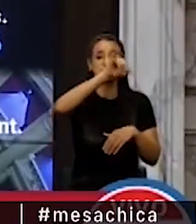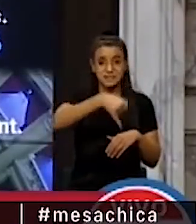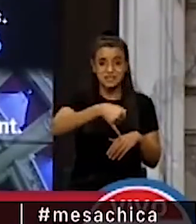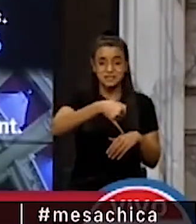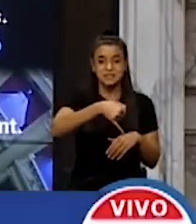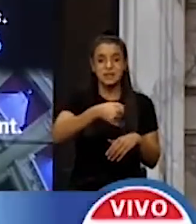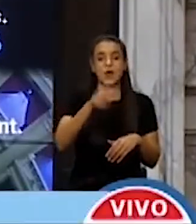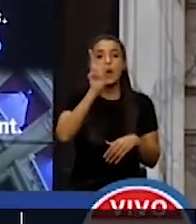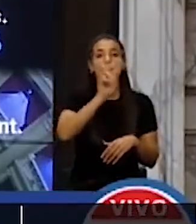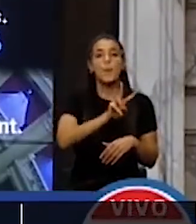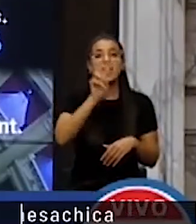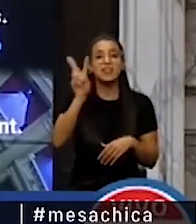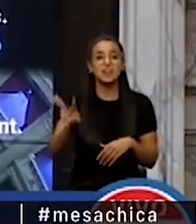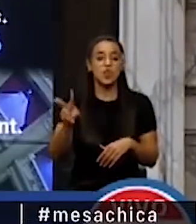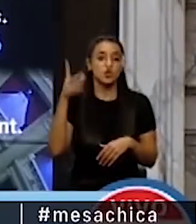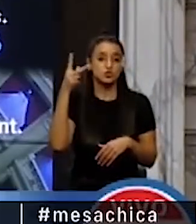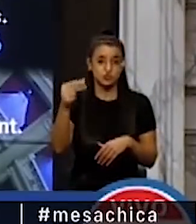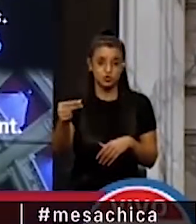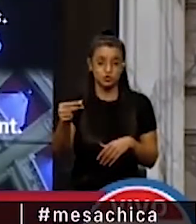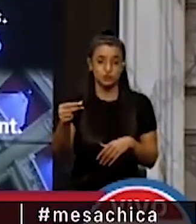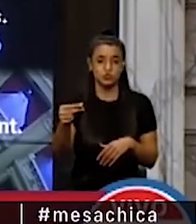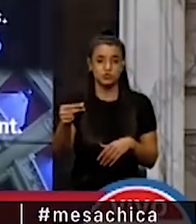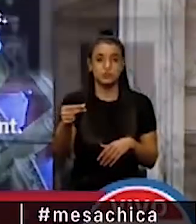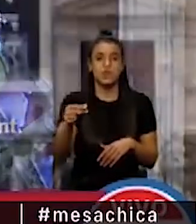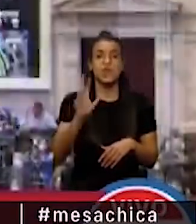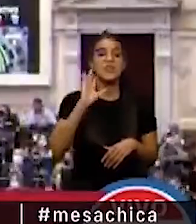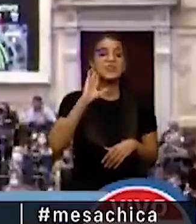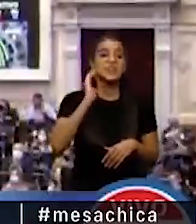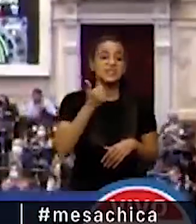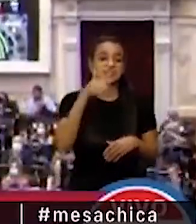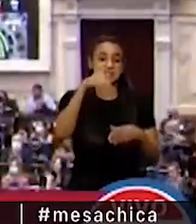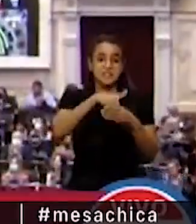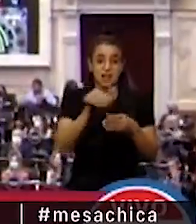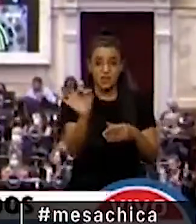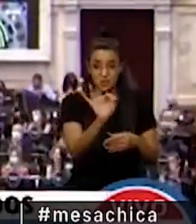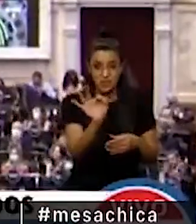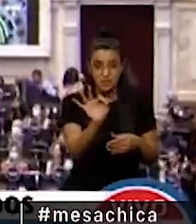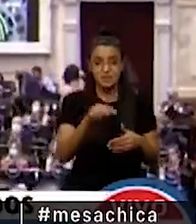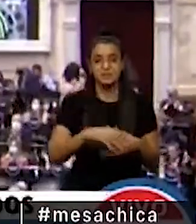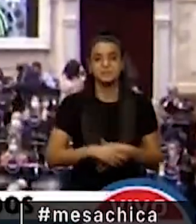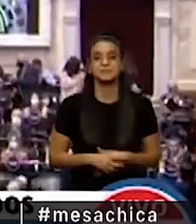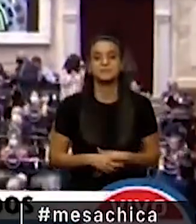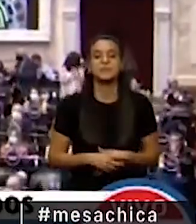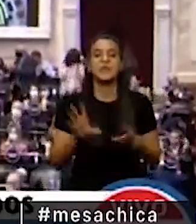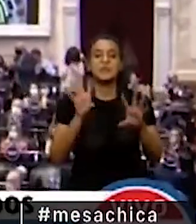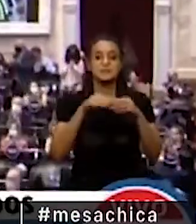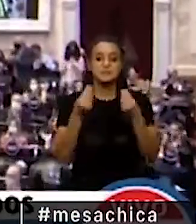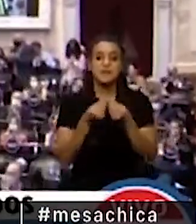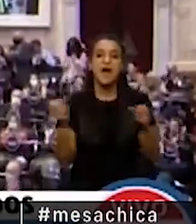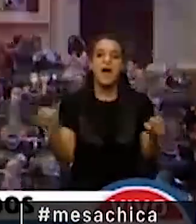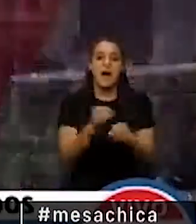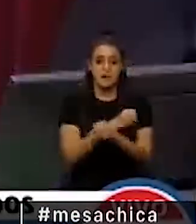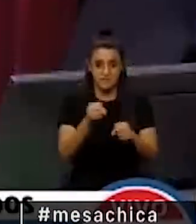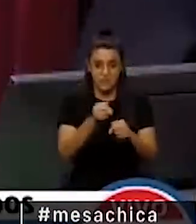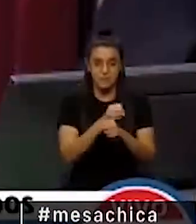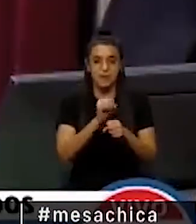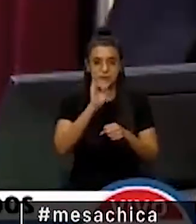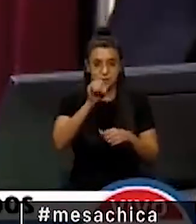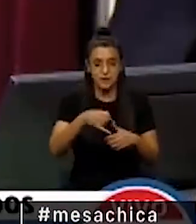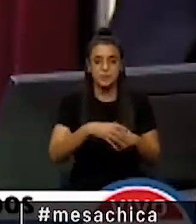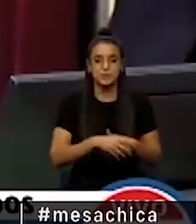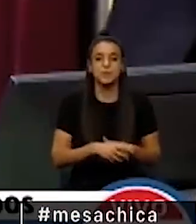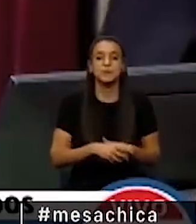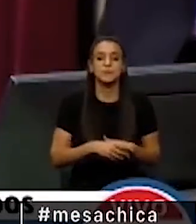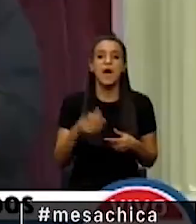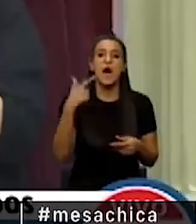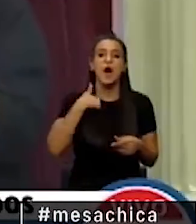afirmativos, 22 negativos, 16 abstenciones. Resulta afirmativo.